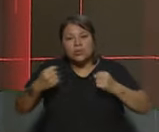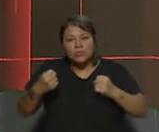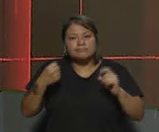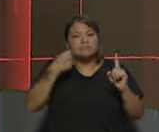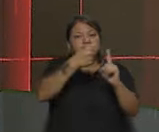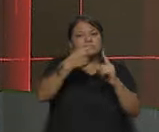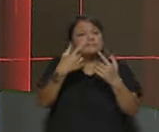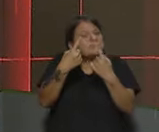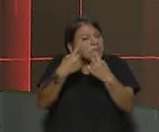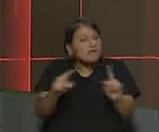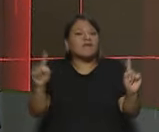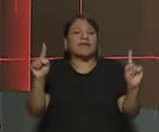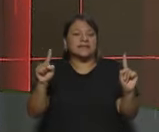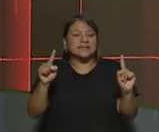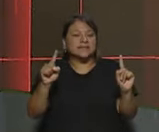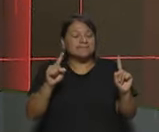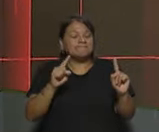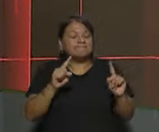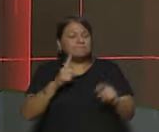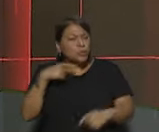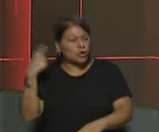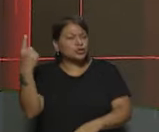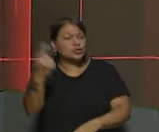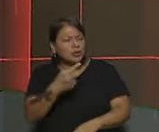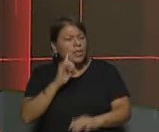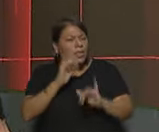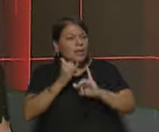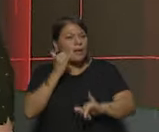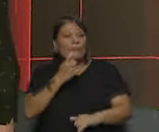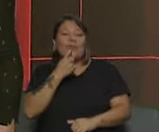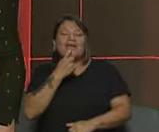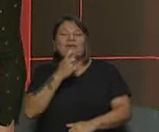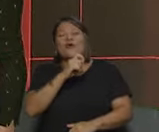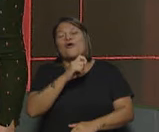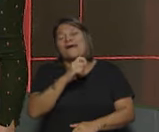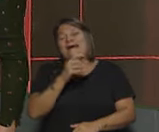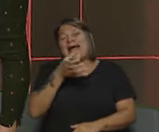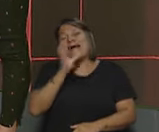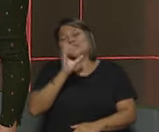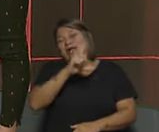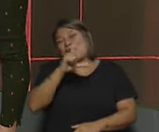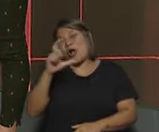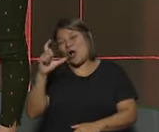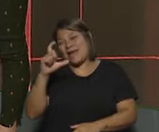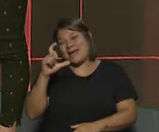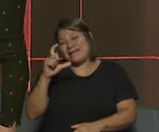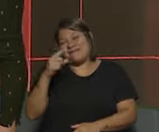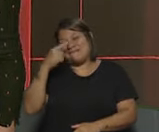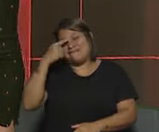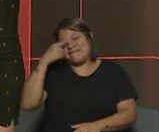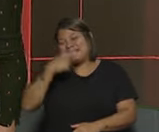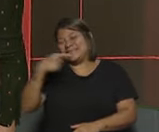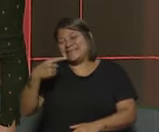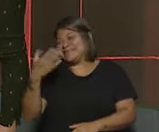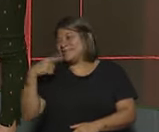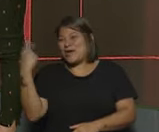diferente mientras entendemos que por ahí la gaseosa que tomamos todo el fin de semana aumentó el 38 % Y vos